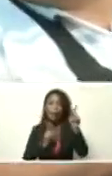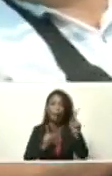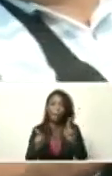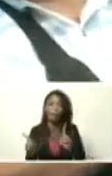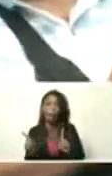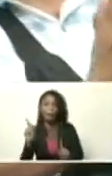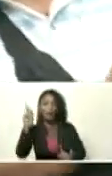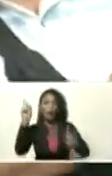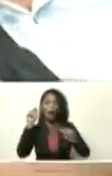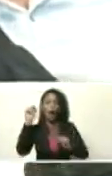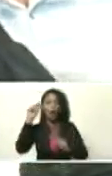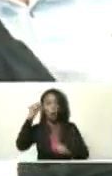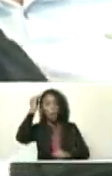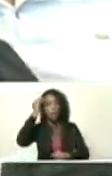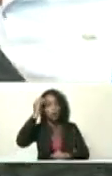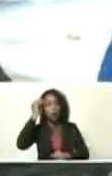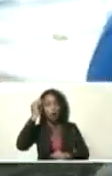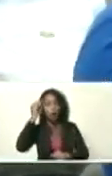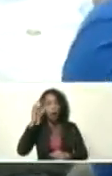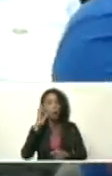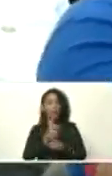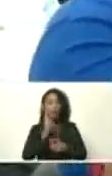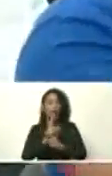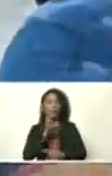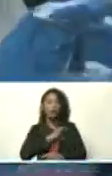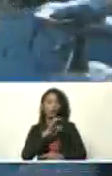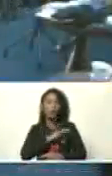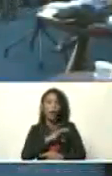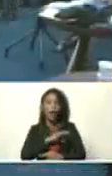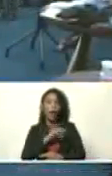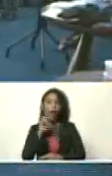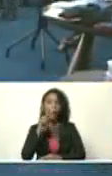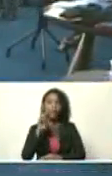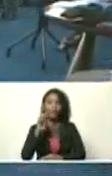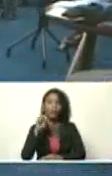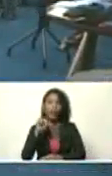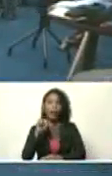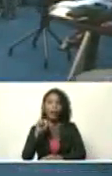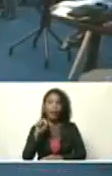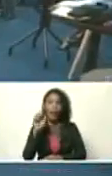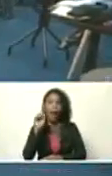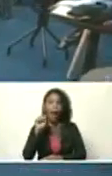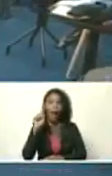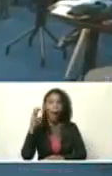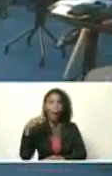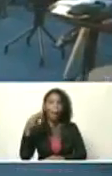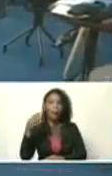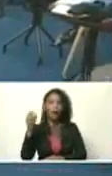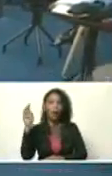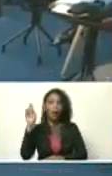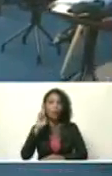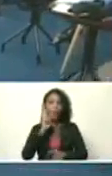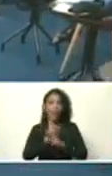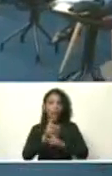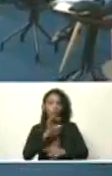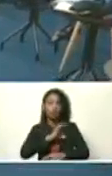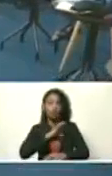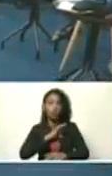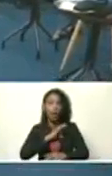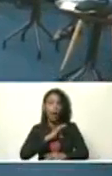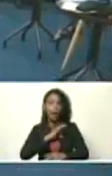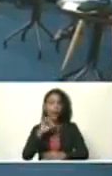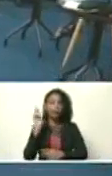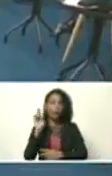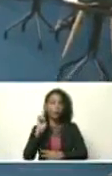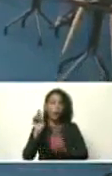Ellos han pensado la red social VenApp como una red social de Venezuela para el mundo, pero una